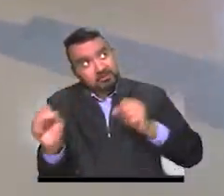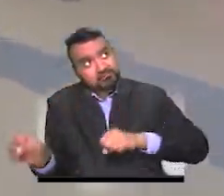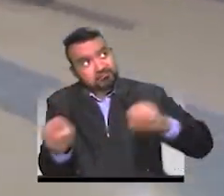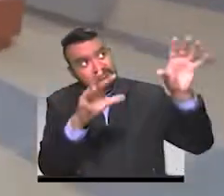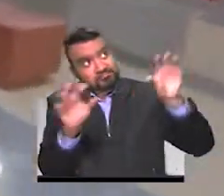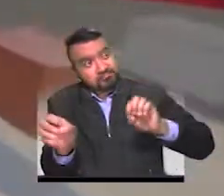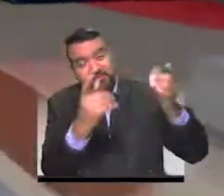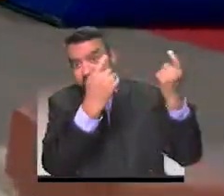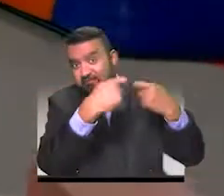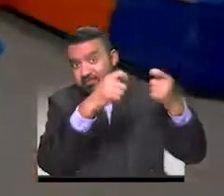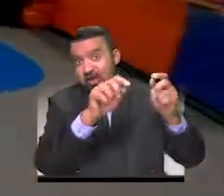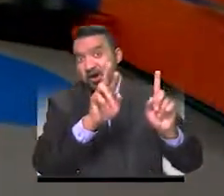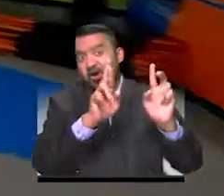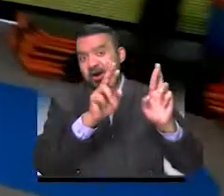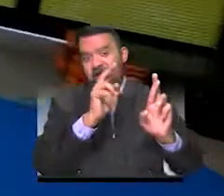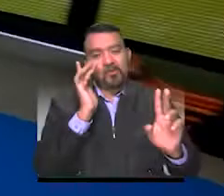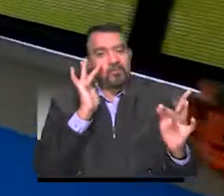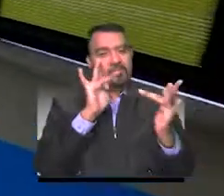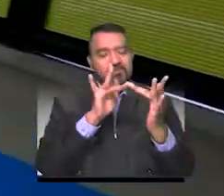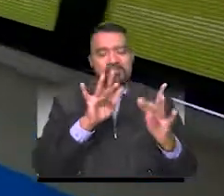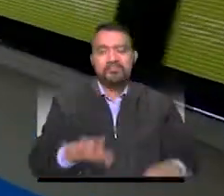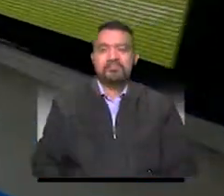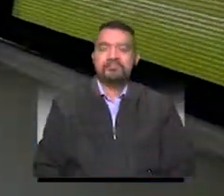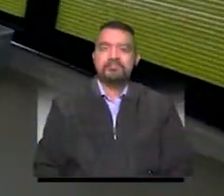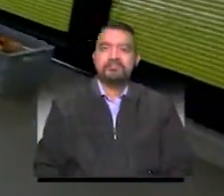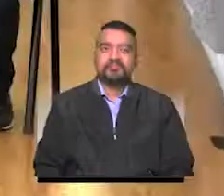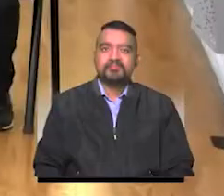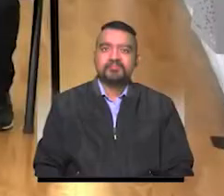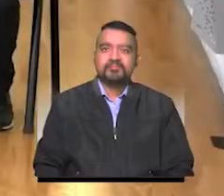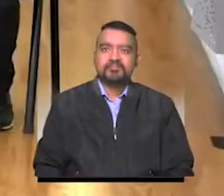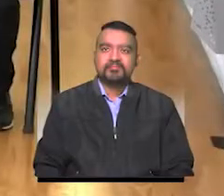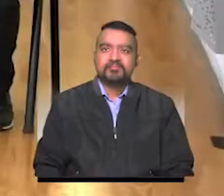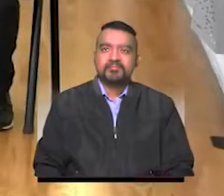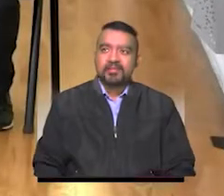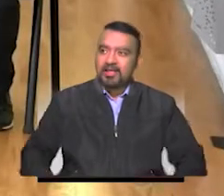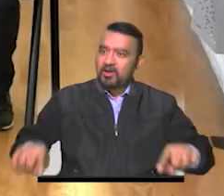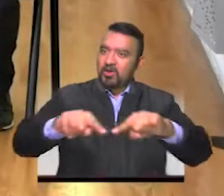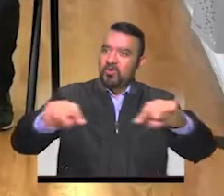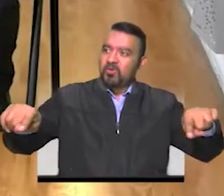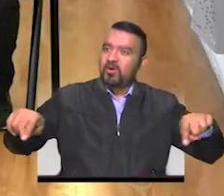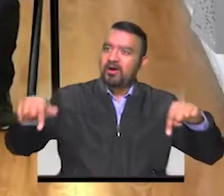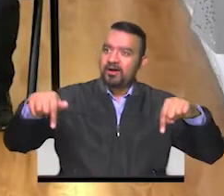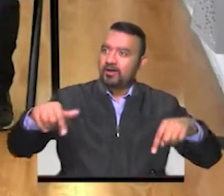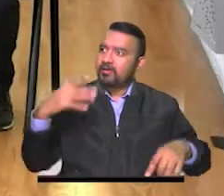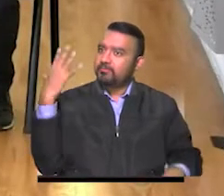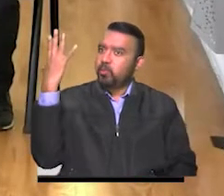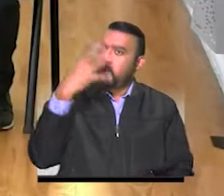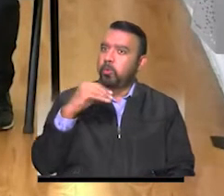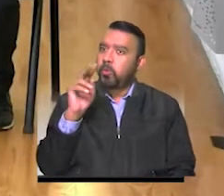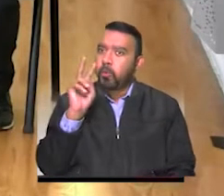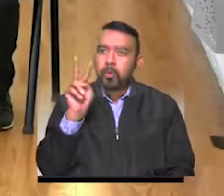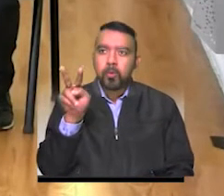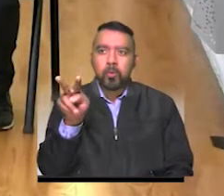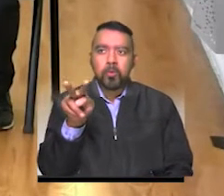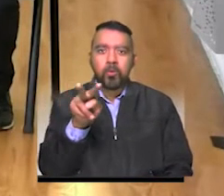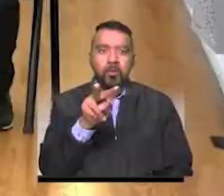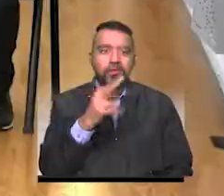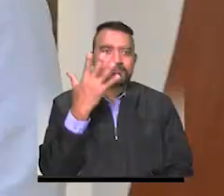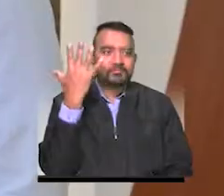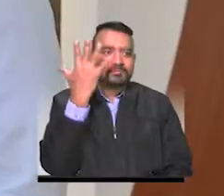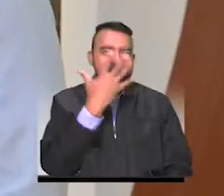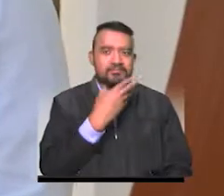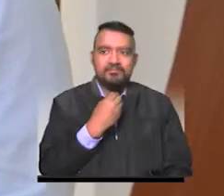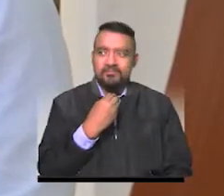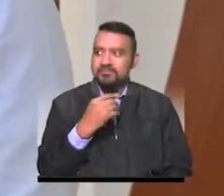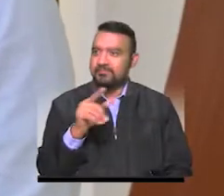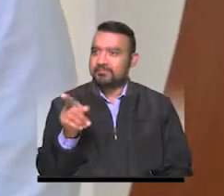Bueno, Diana, Jorge, todos los productos entran por los ojos y esta exhibición que tienen aquí es maravillosa. Y me llama la